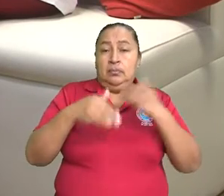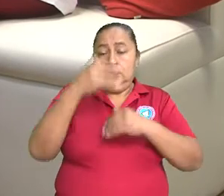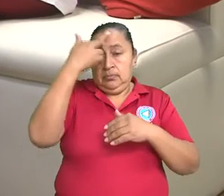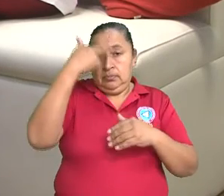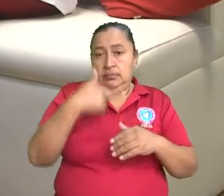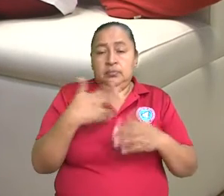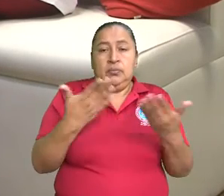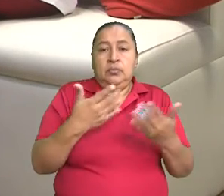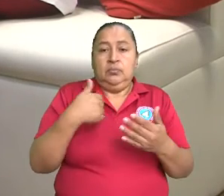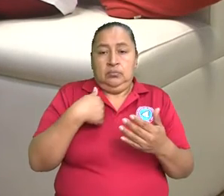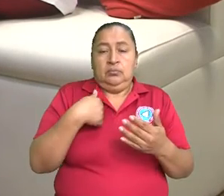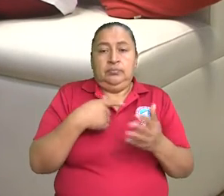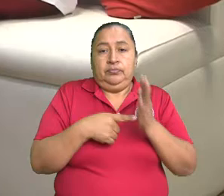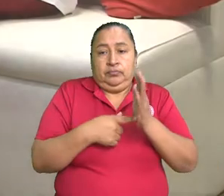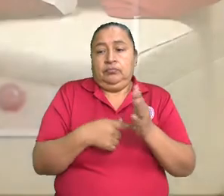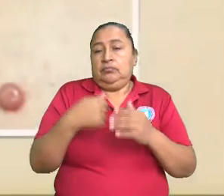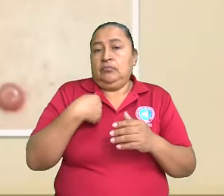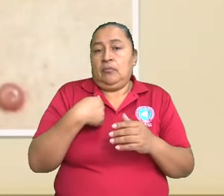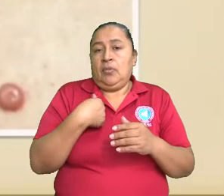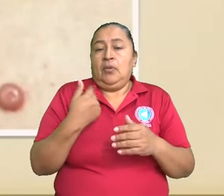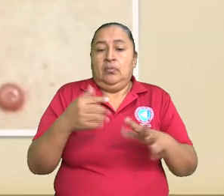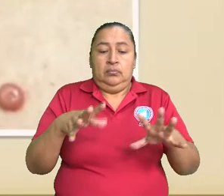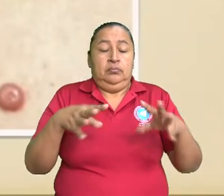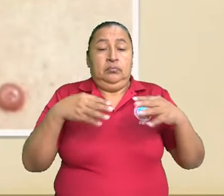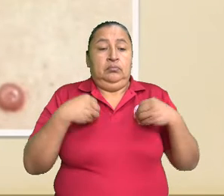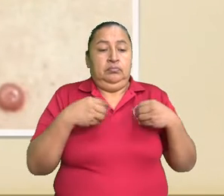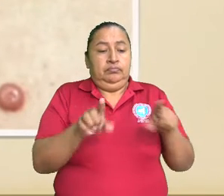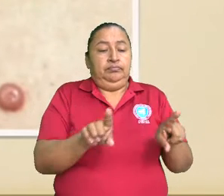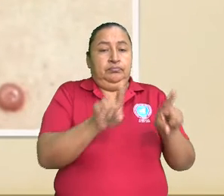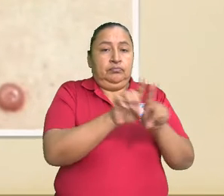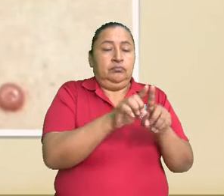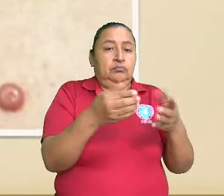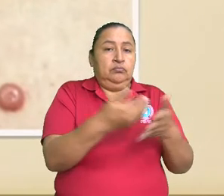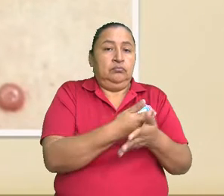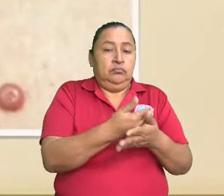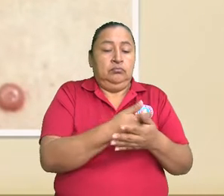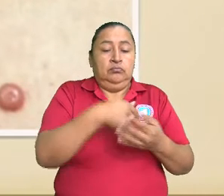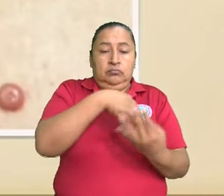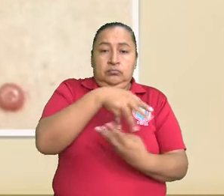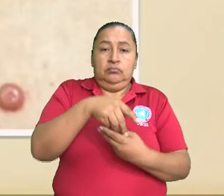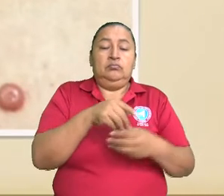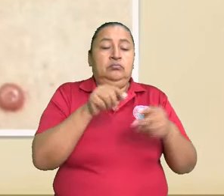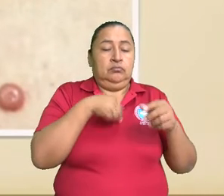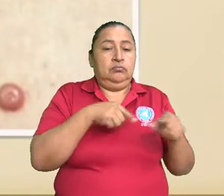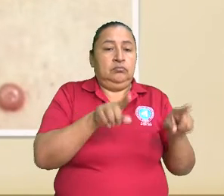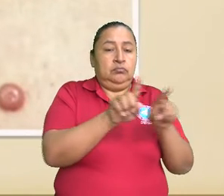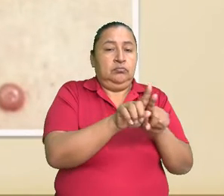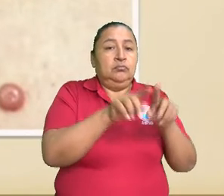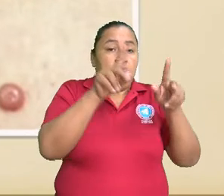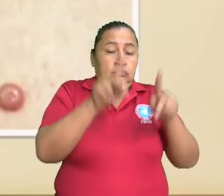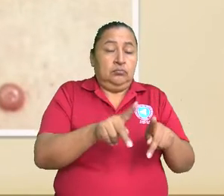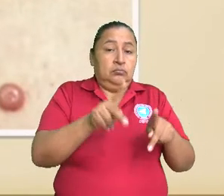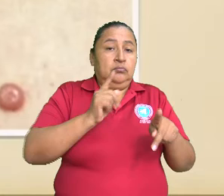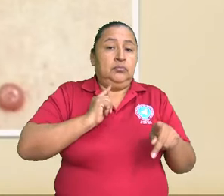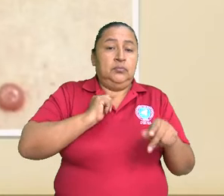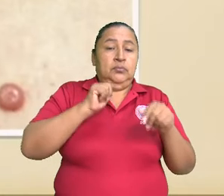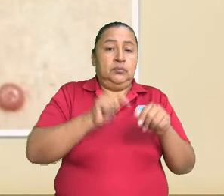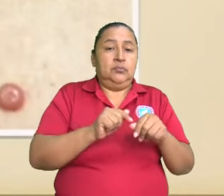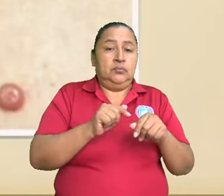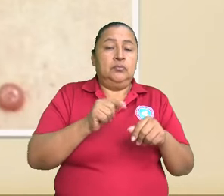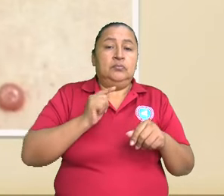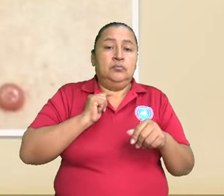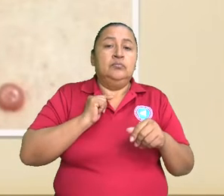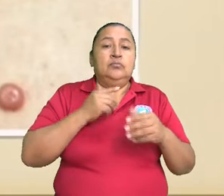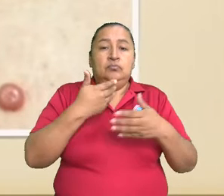¿verdad? Si voy a asumir una nueva relación, no quiero que esa persona le